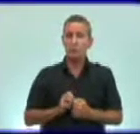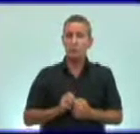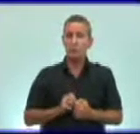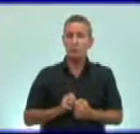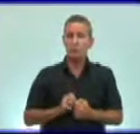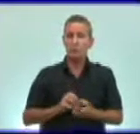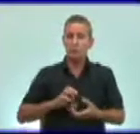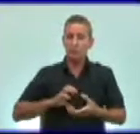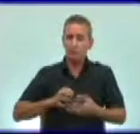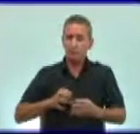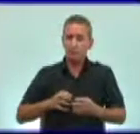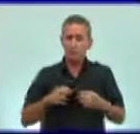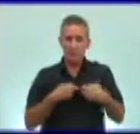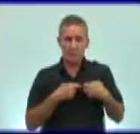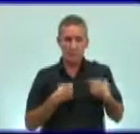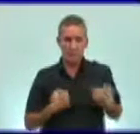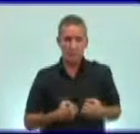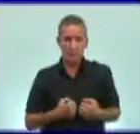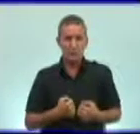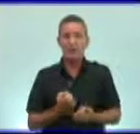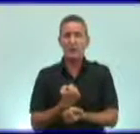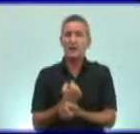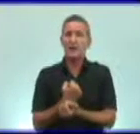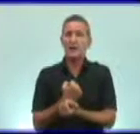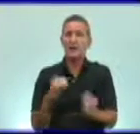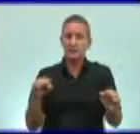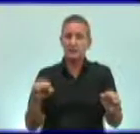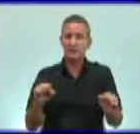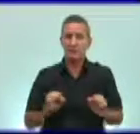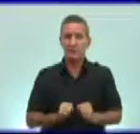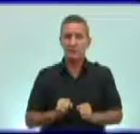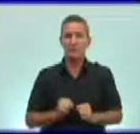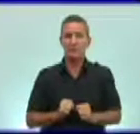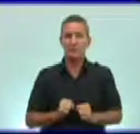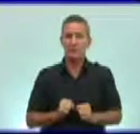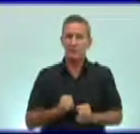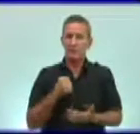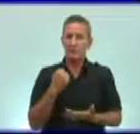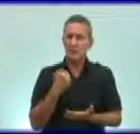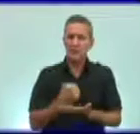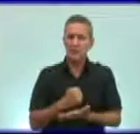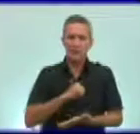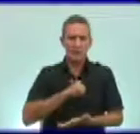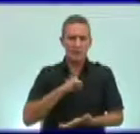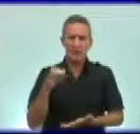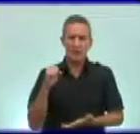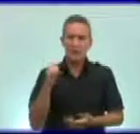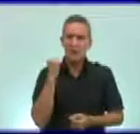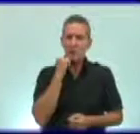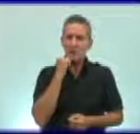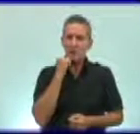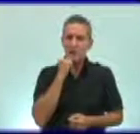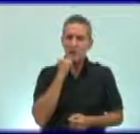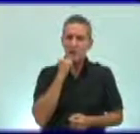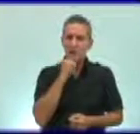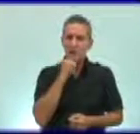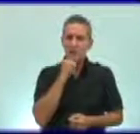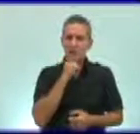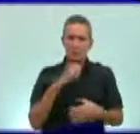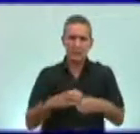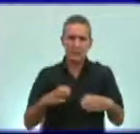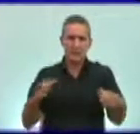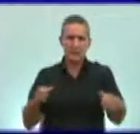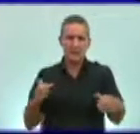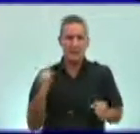para la libertad, para la justicia, para lo más grande, para lo más hermoso. Esta ya lo habíamos observado, pero quise